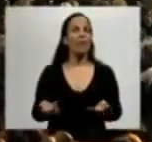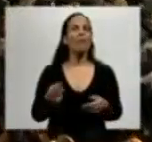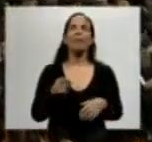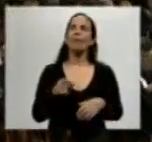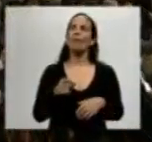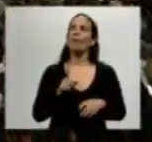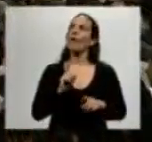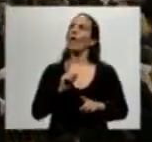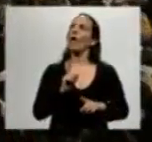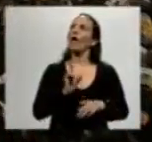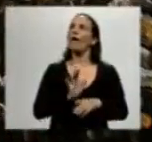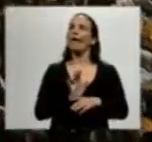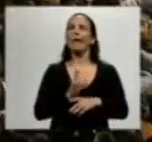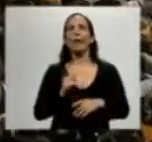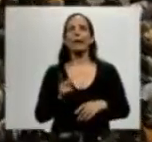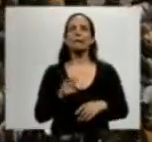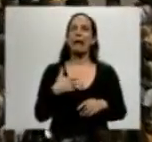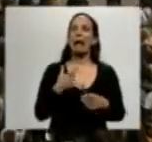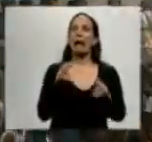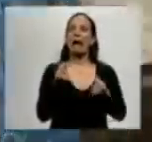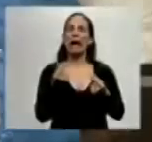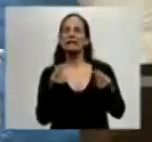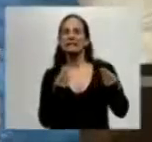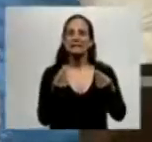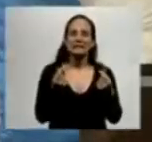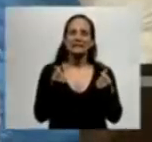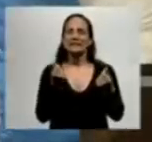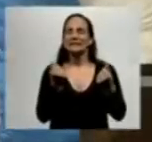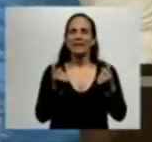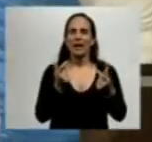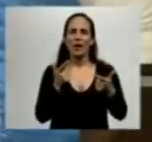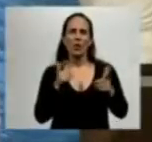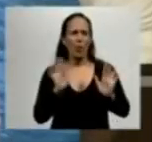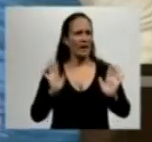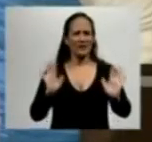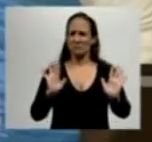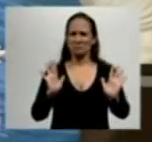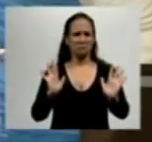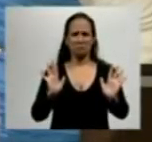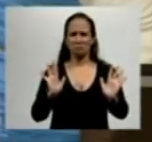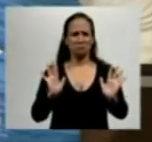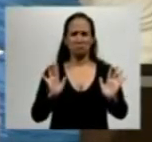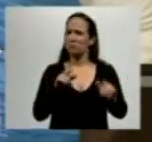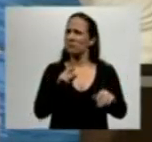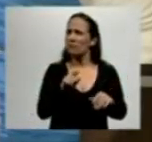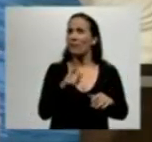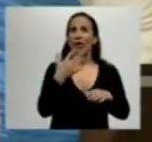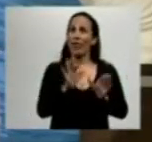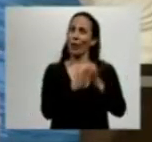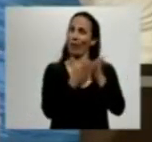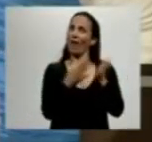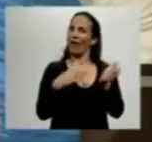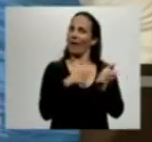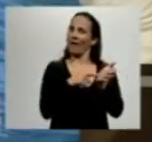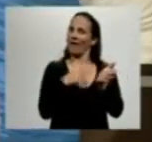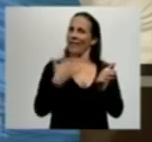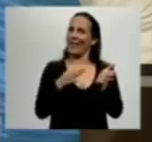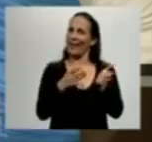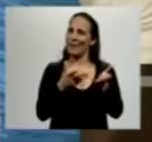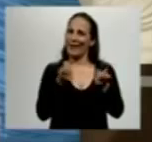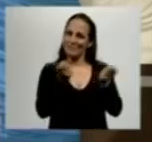No es por falta de recursos, sino que, bueno, como todas las cosas, deben ser bien administradas y además